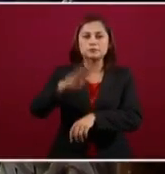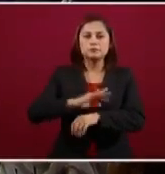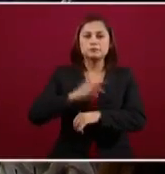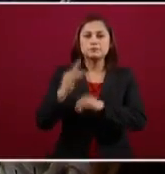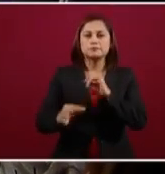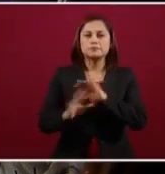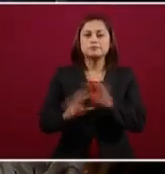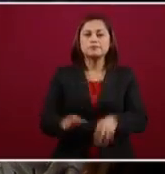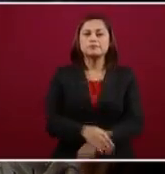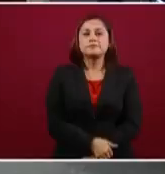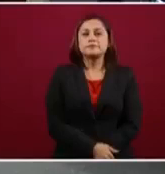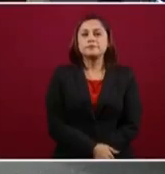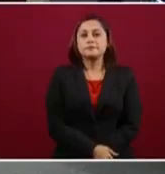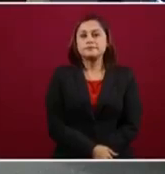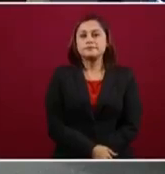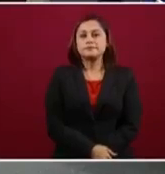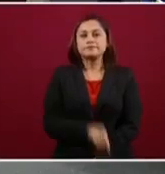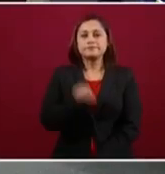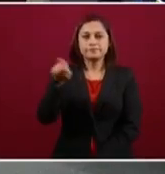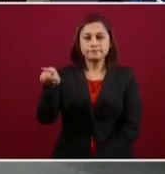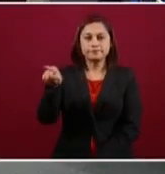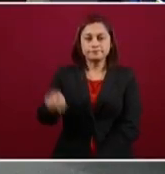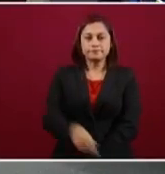Acá quedamos. Y